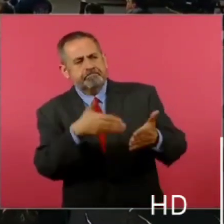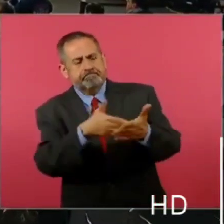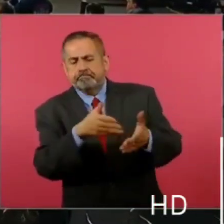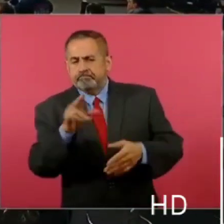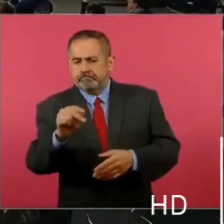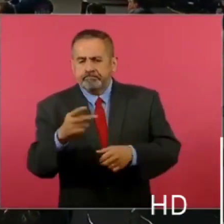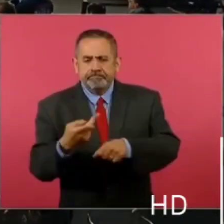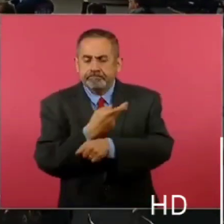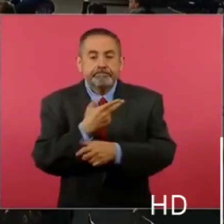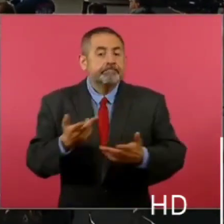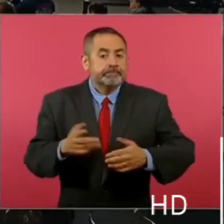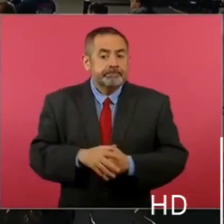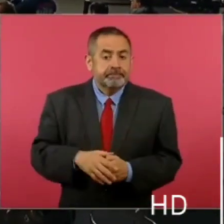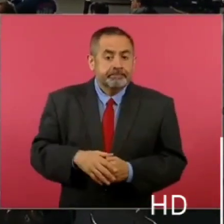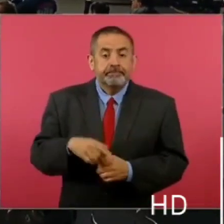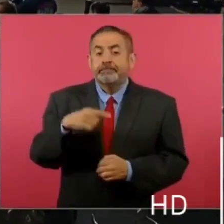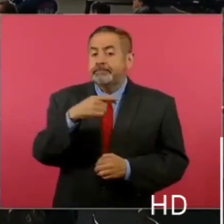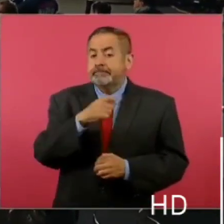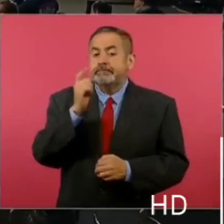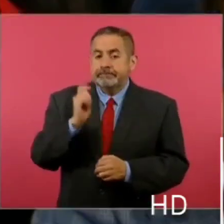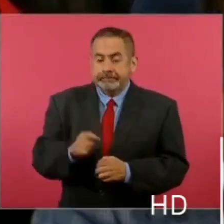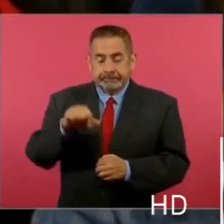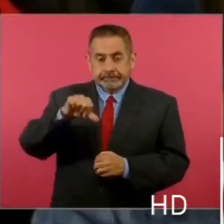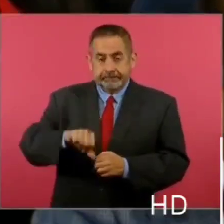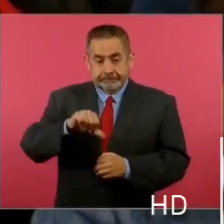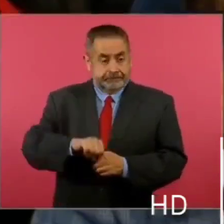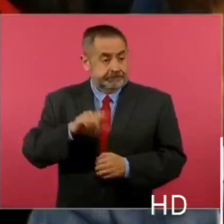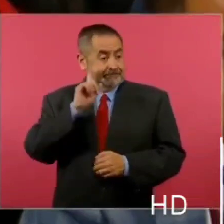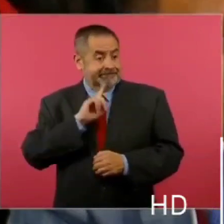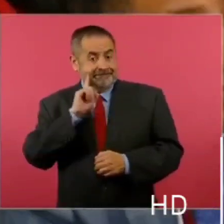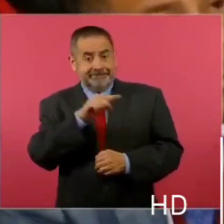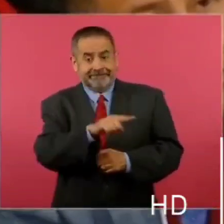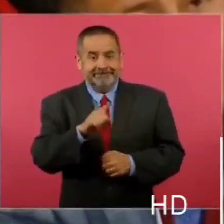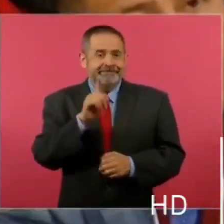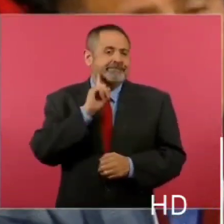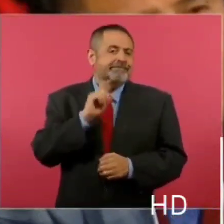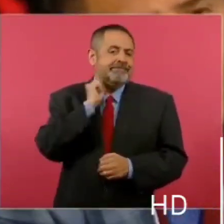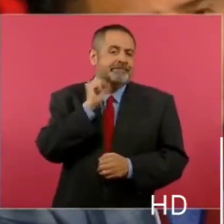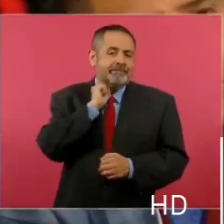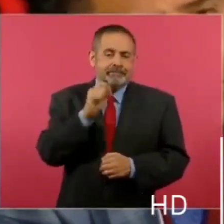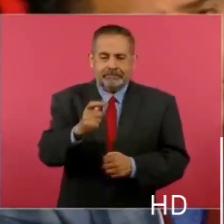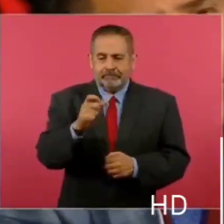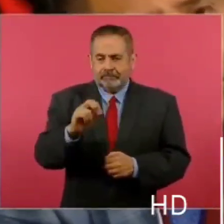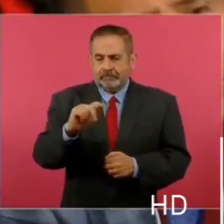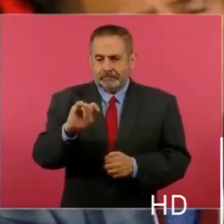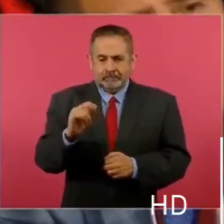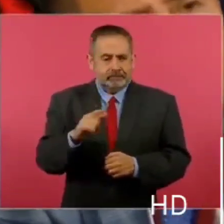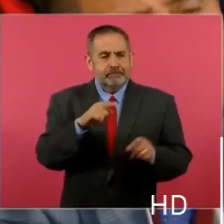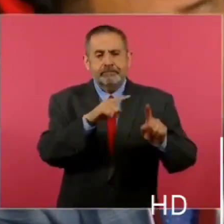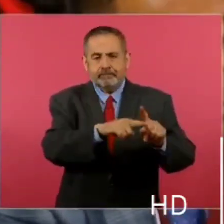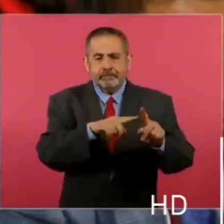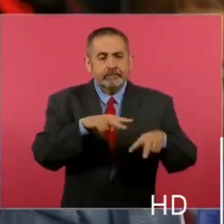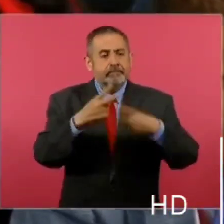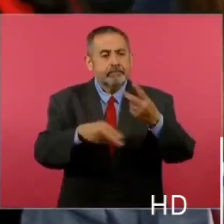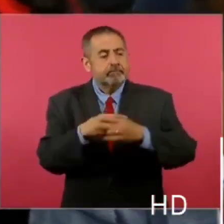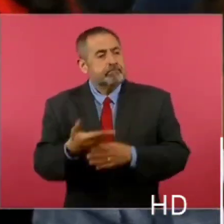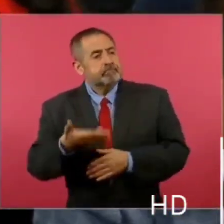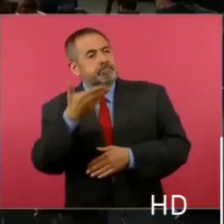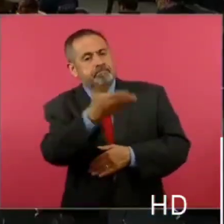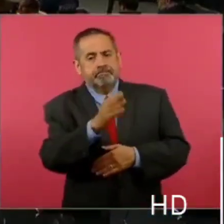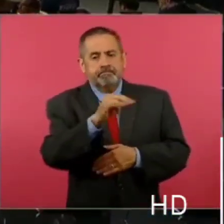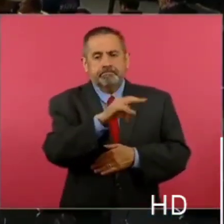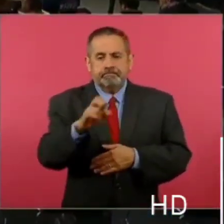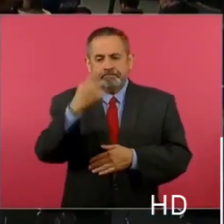vez que se anticipa que hoy la senadora Xóchitl Gálvez acudirá nuevamente al INE a presentar una nueva queja.